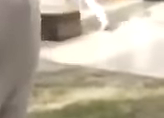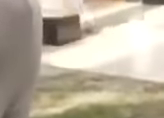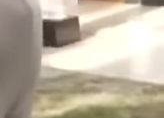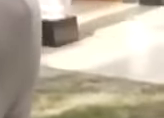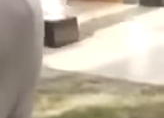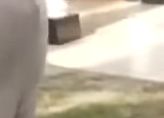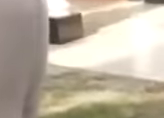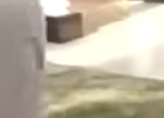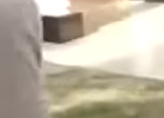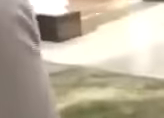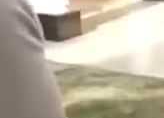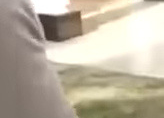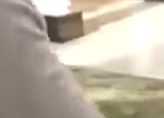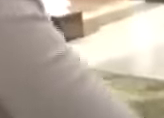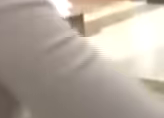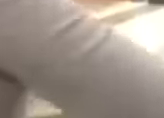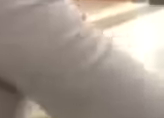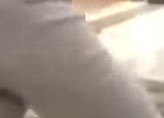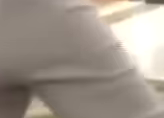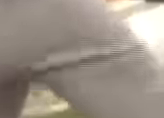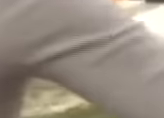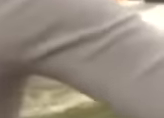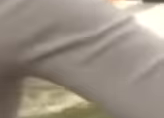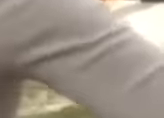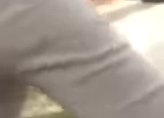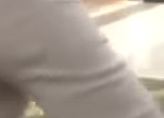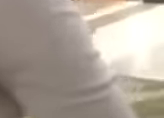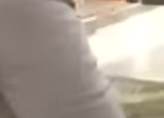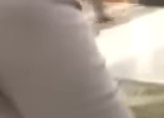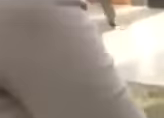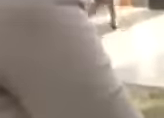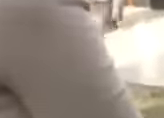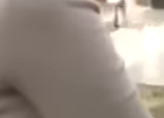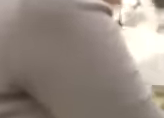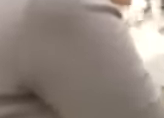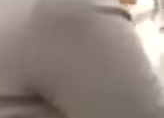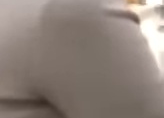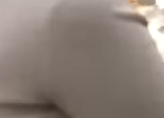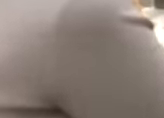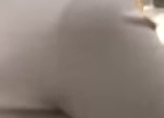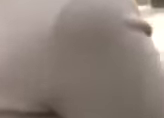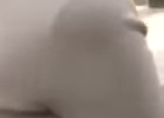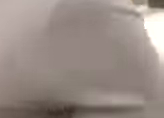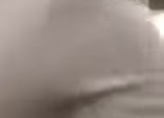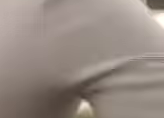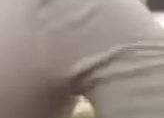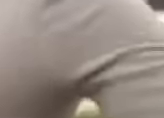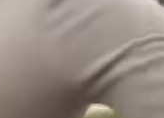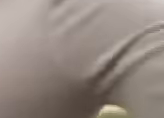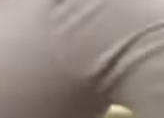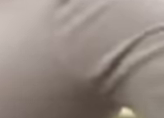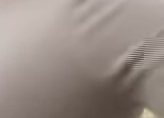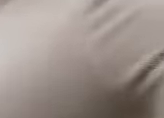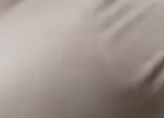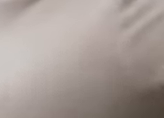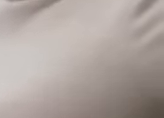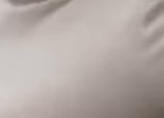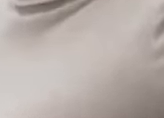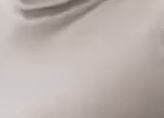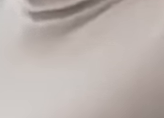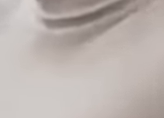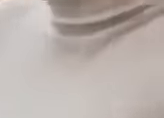de negocio, es un plan de negocio que le va a aportar bastantes recursos a Venezuela. Es parte de las asociaciones que nos